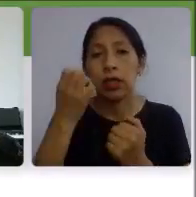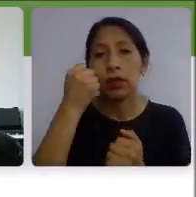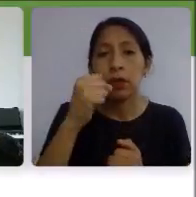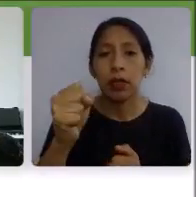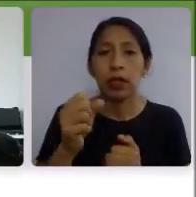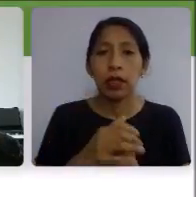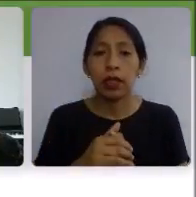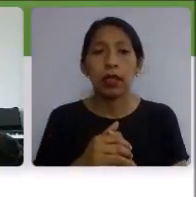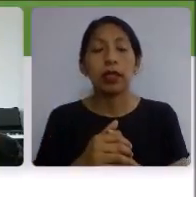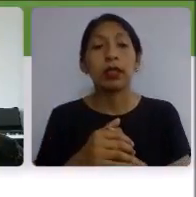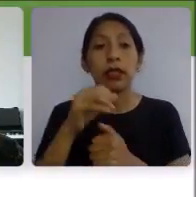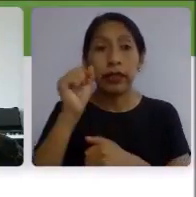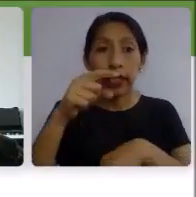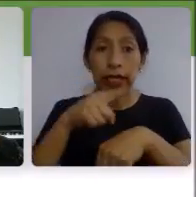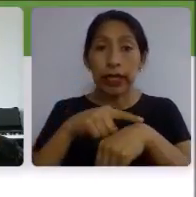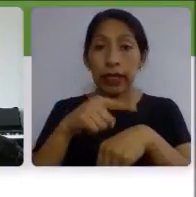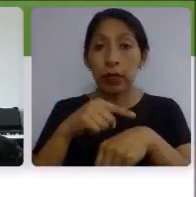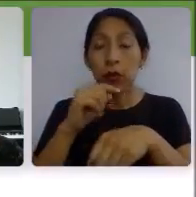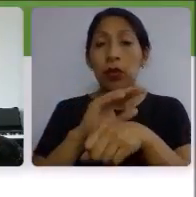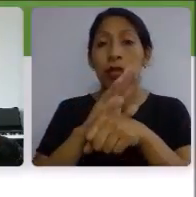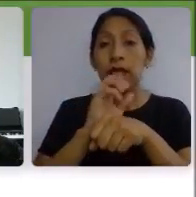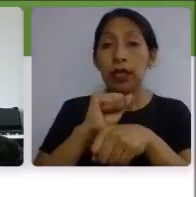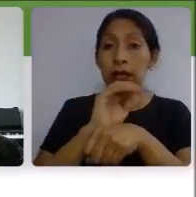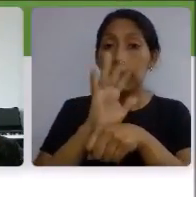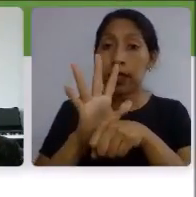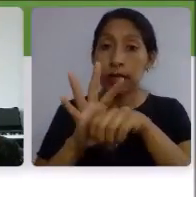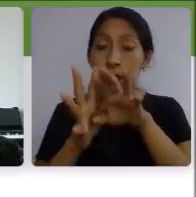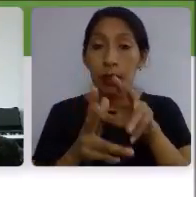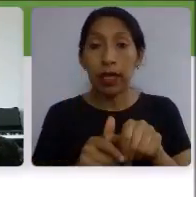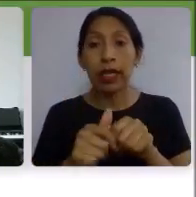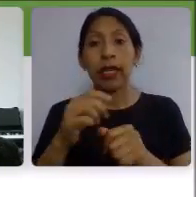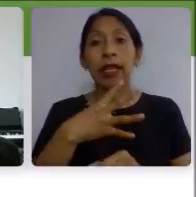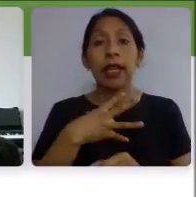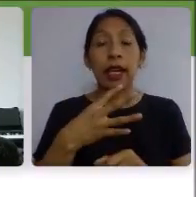Previo a la pandemia, ¿cómo fue? En el año 2019,